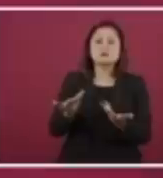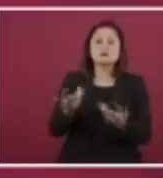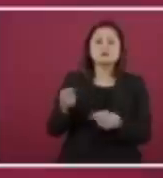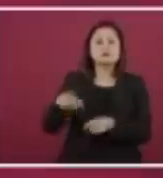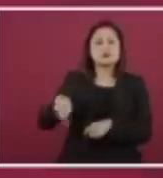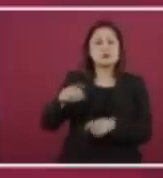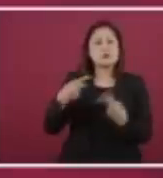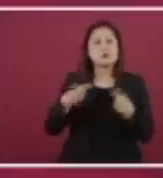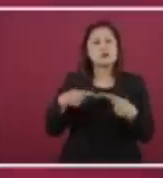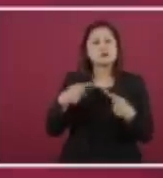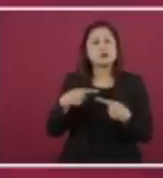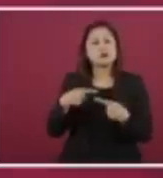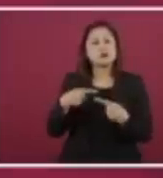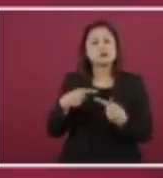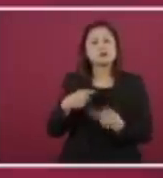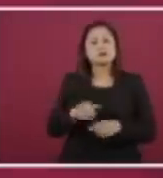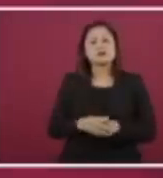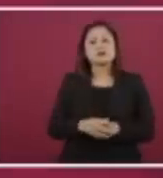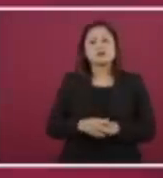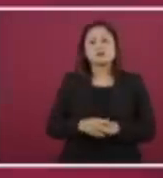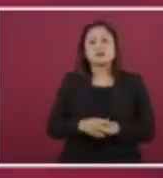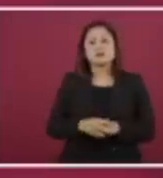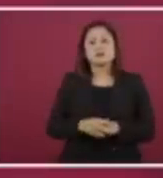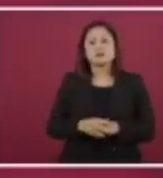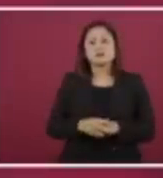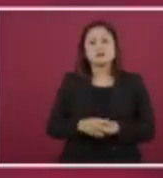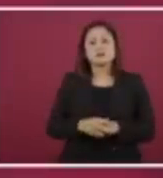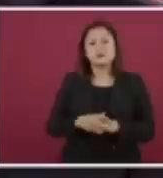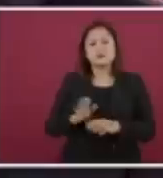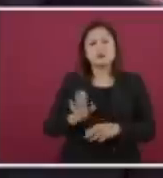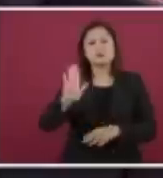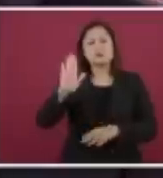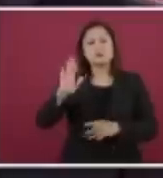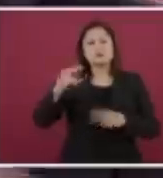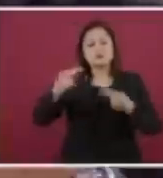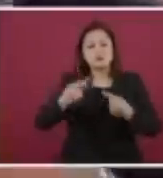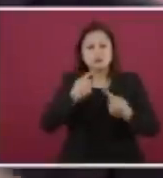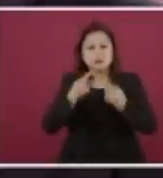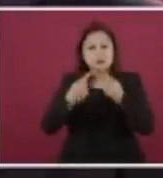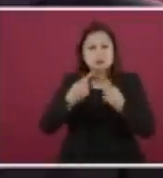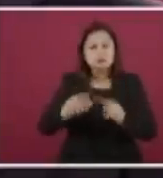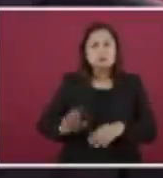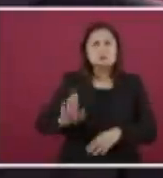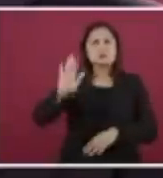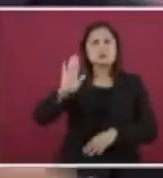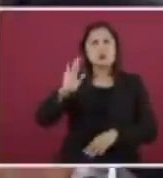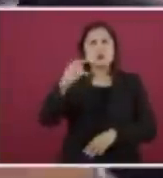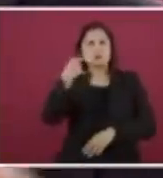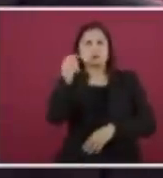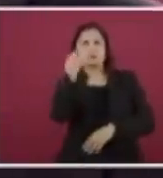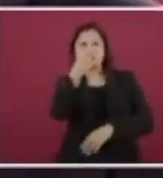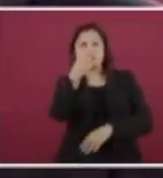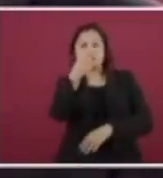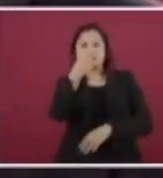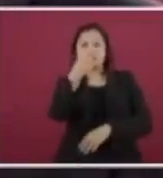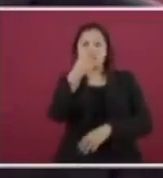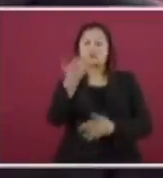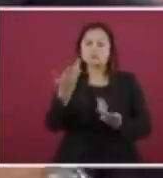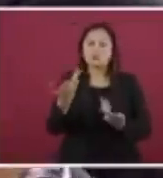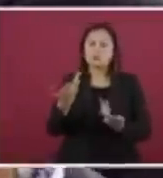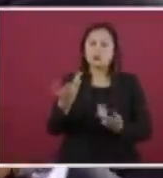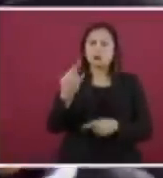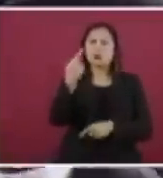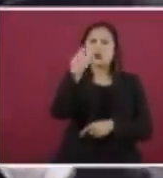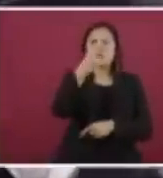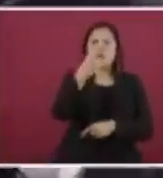queriendo negociar con la manta. la quitaban si les